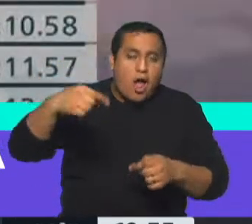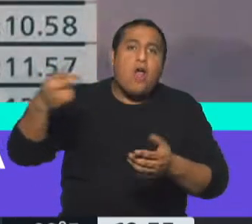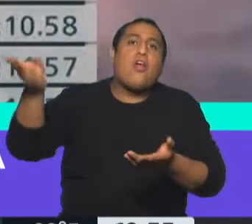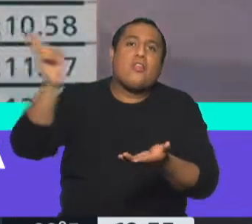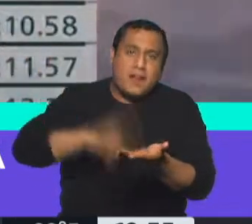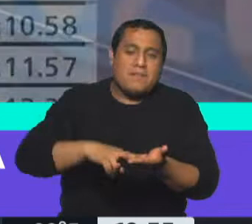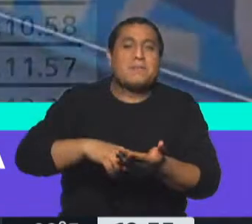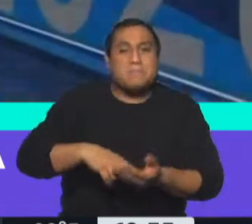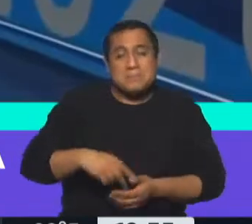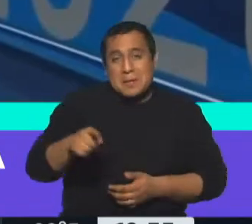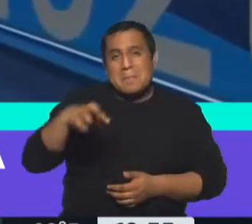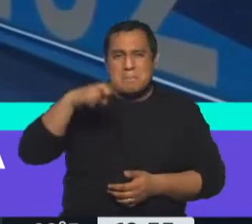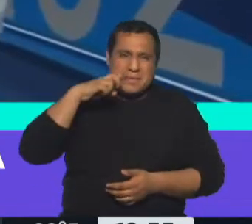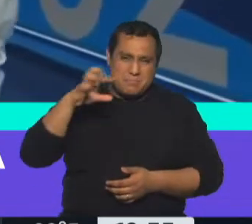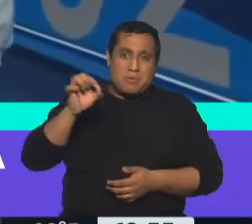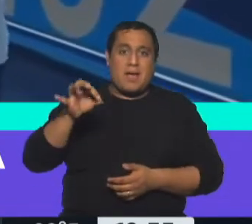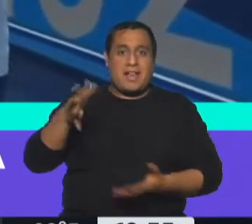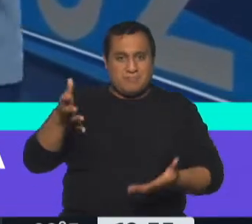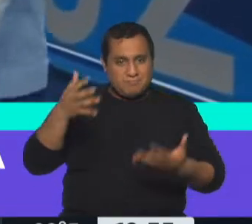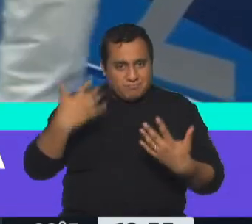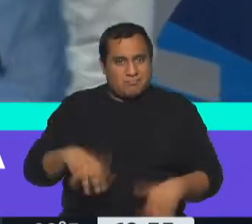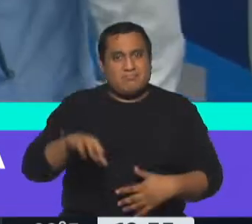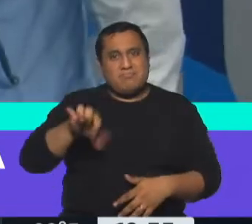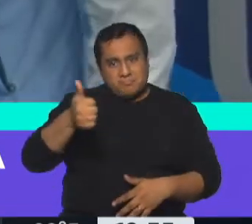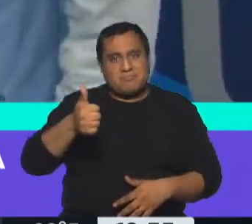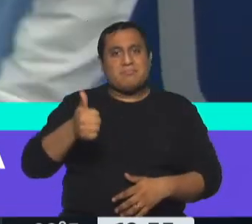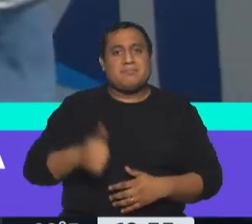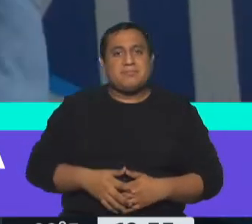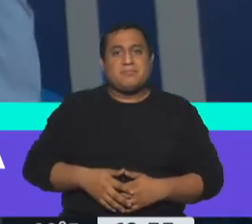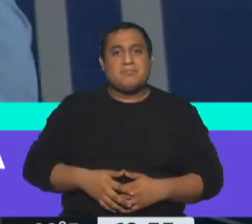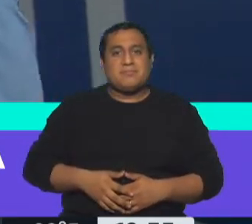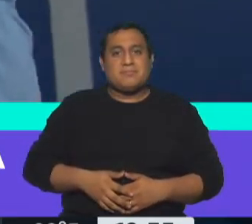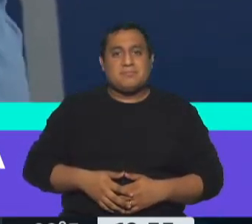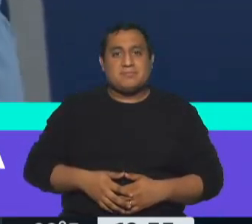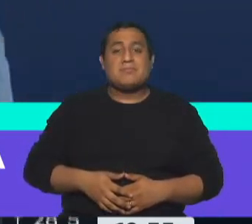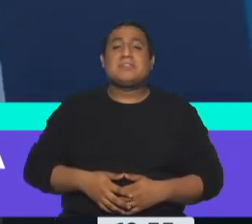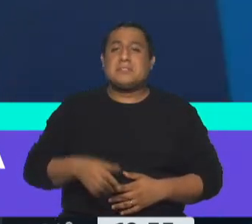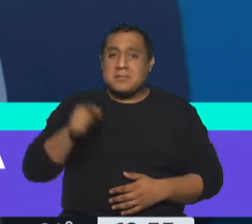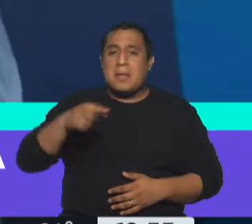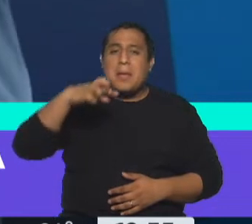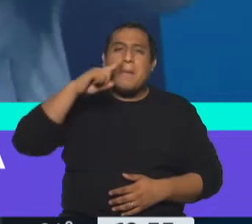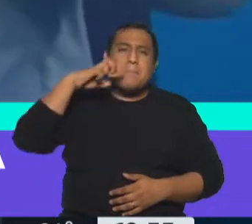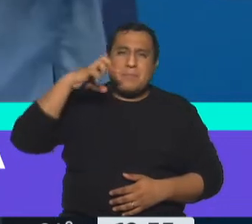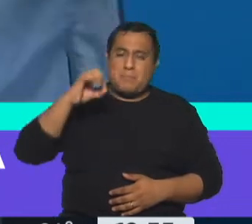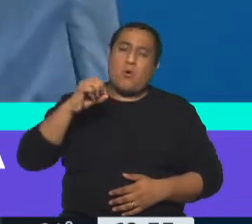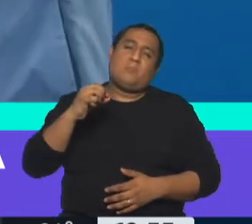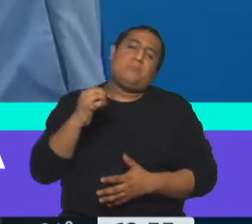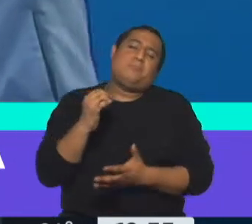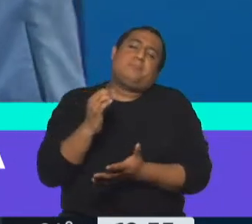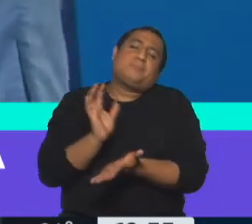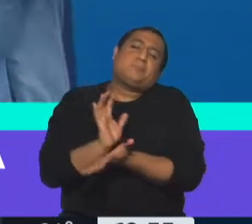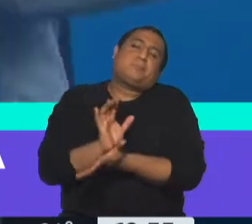por Pipo Carlomagno, allí mismo prácticamente borrado el Fernando. Pipo es la identificación que